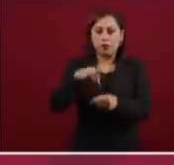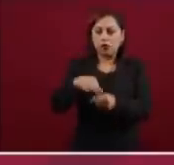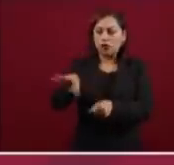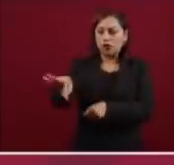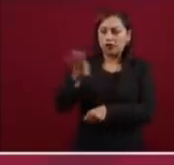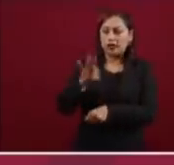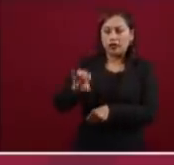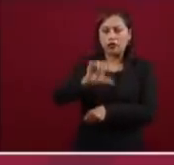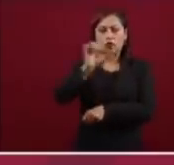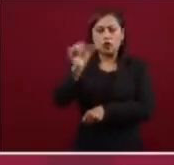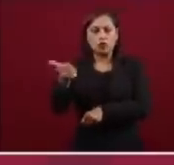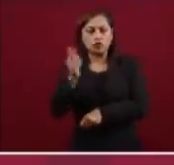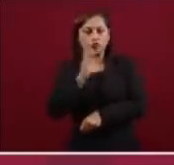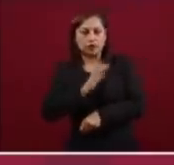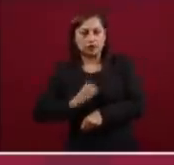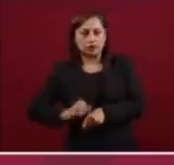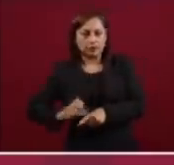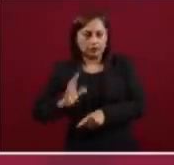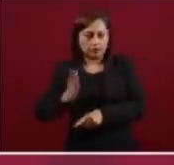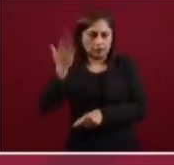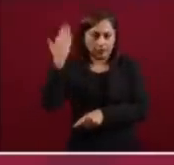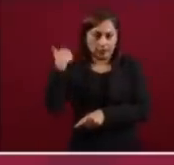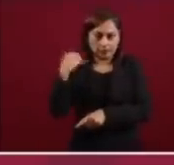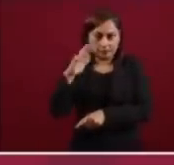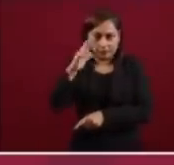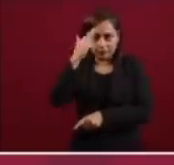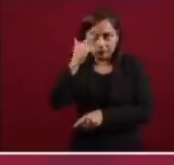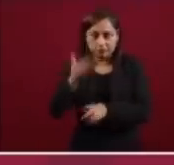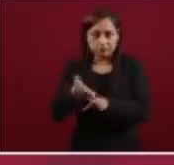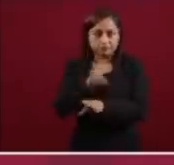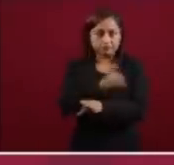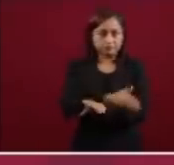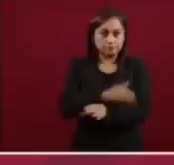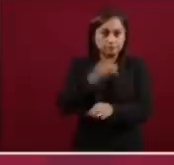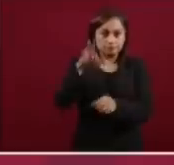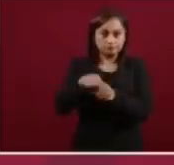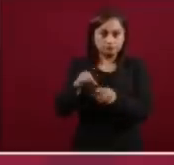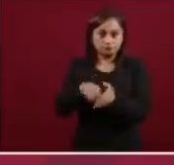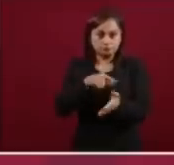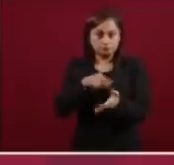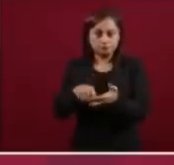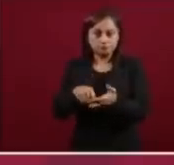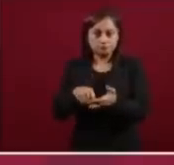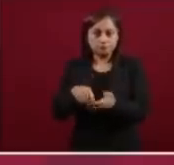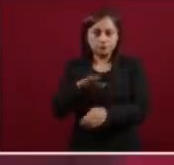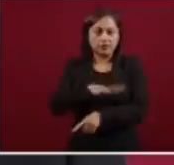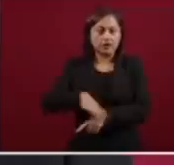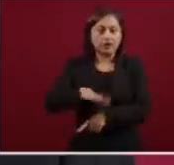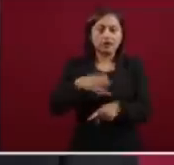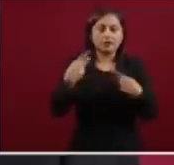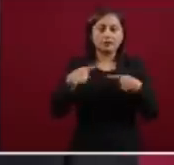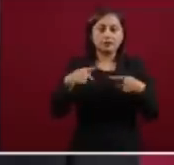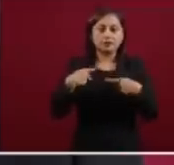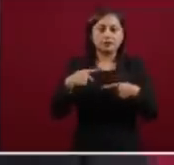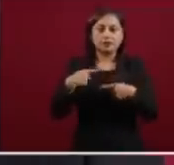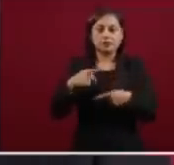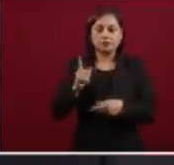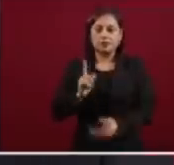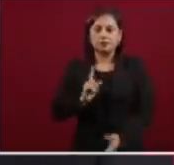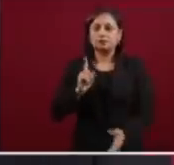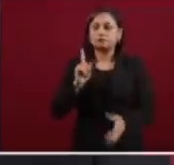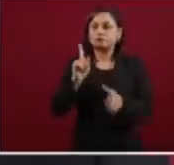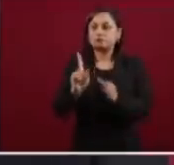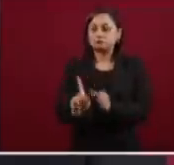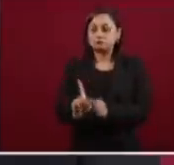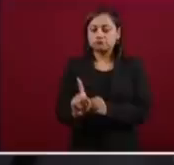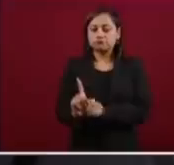distintos en la pasada elección y quiso la gente ya estando ahí